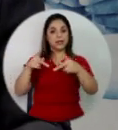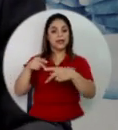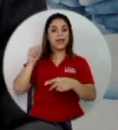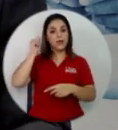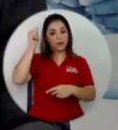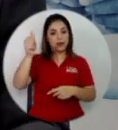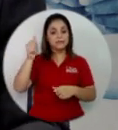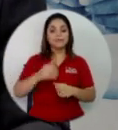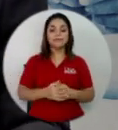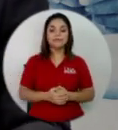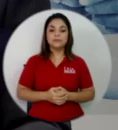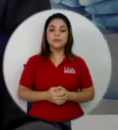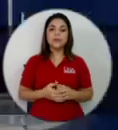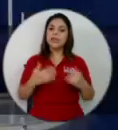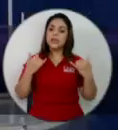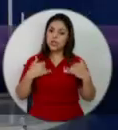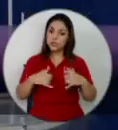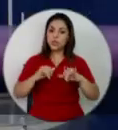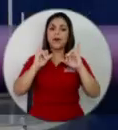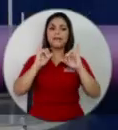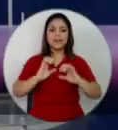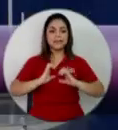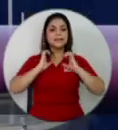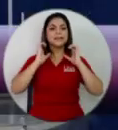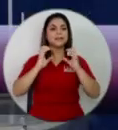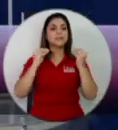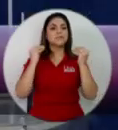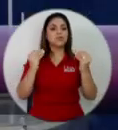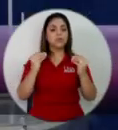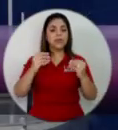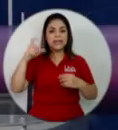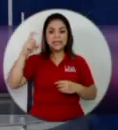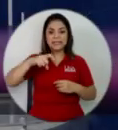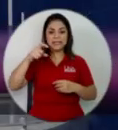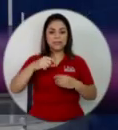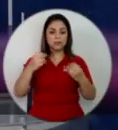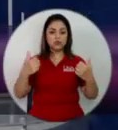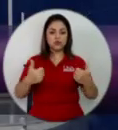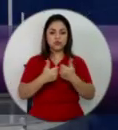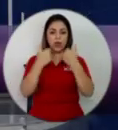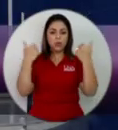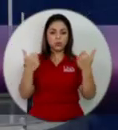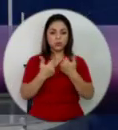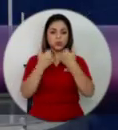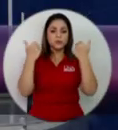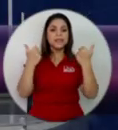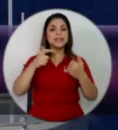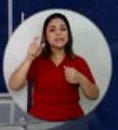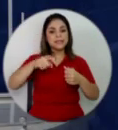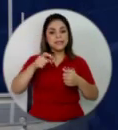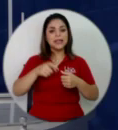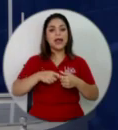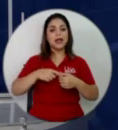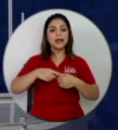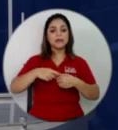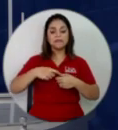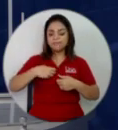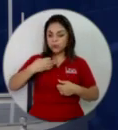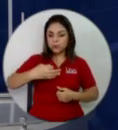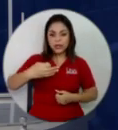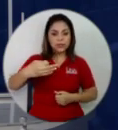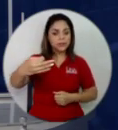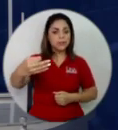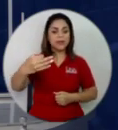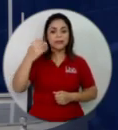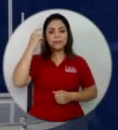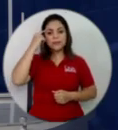Alajuela. Y que sigue existiendo y que involucra además una serie de retos, ¿verdad?, que tienen que estarse planteando